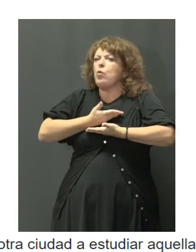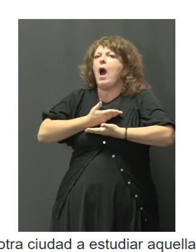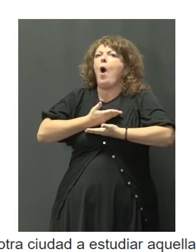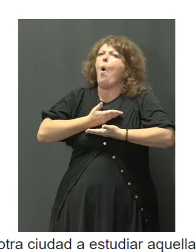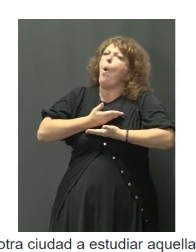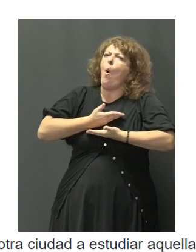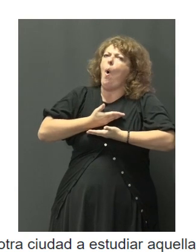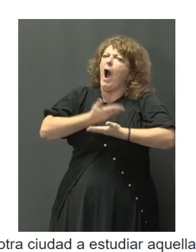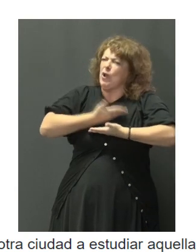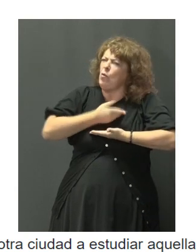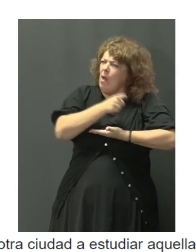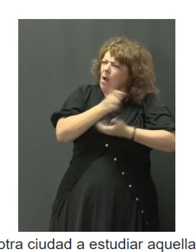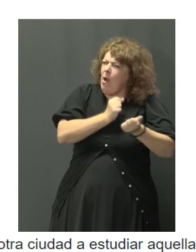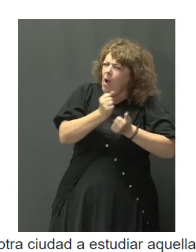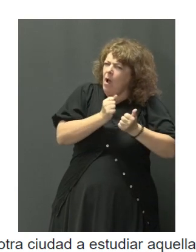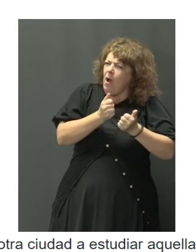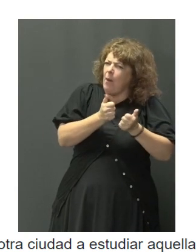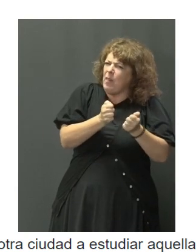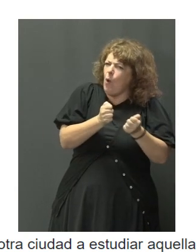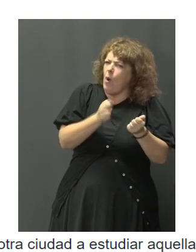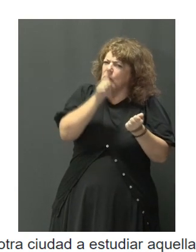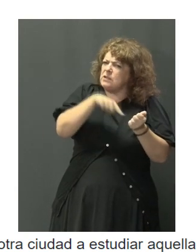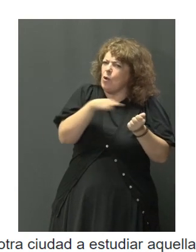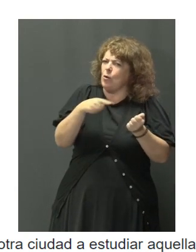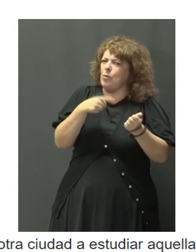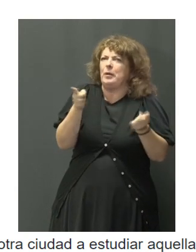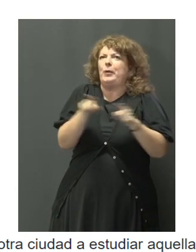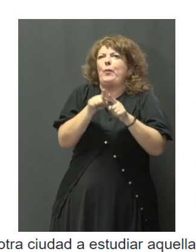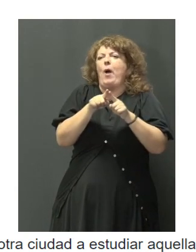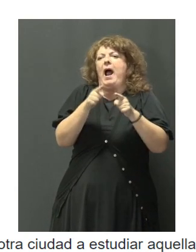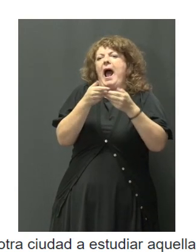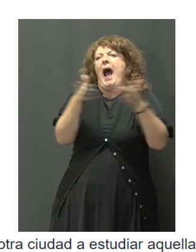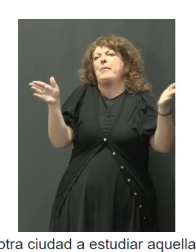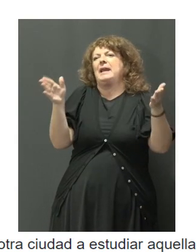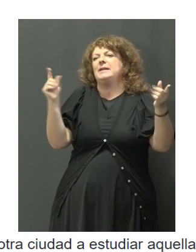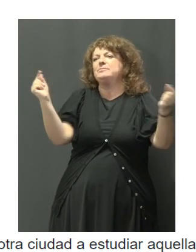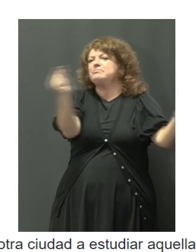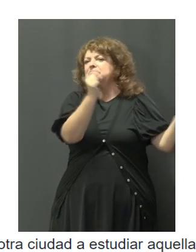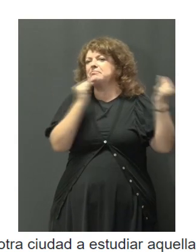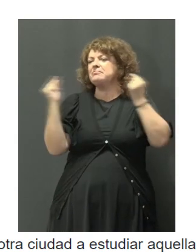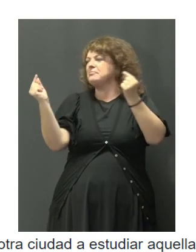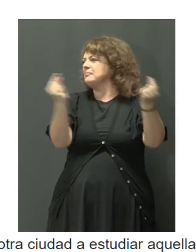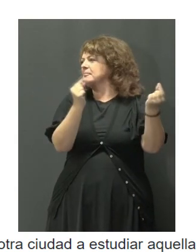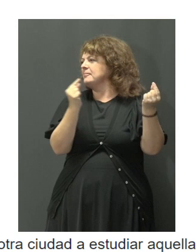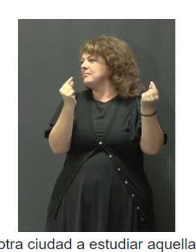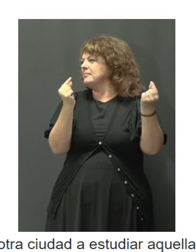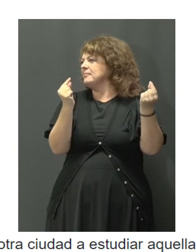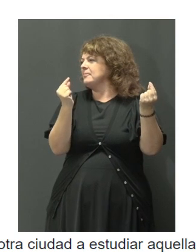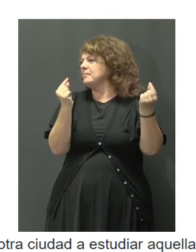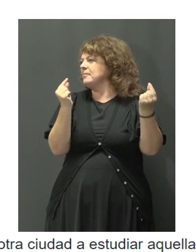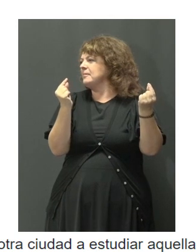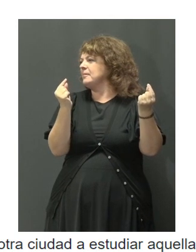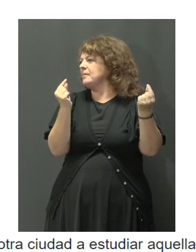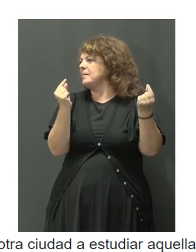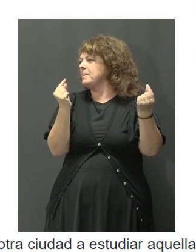no. Y bueno, vamos a abrir como una pequeña ventanita, en este caso, a lo que es la vida